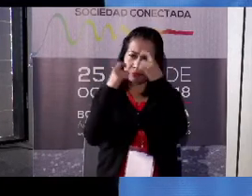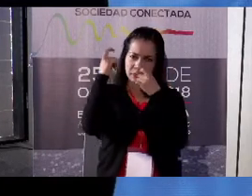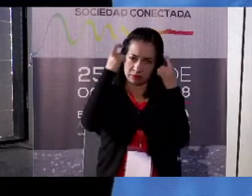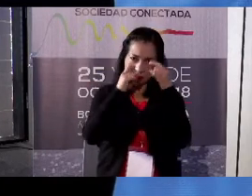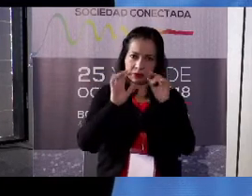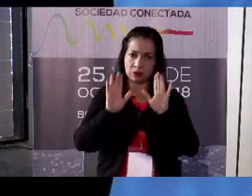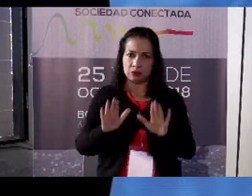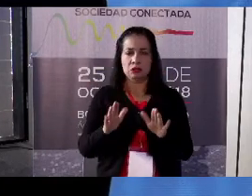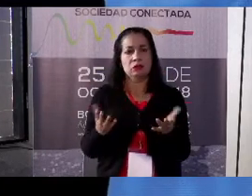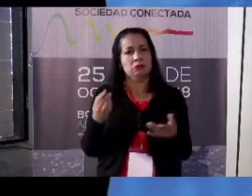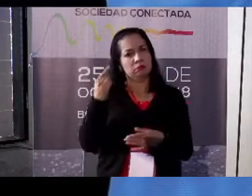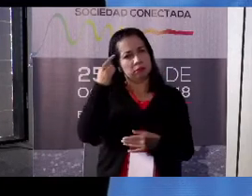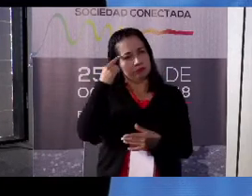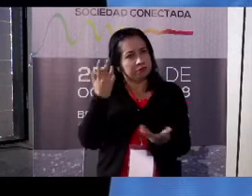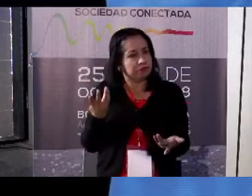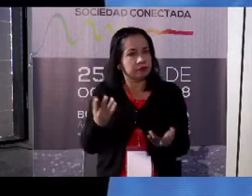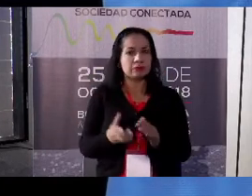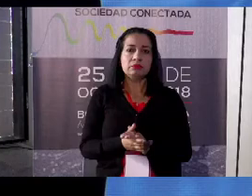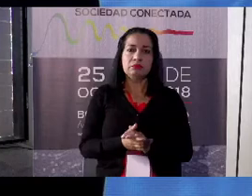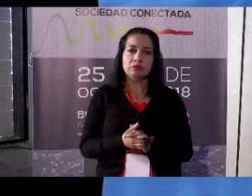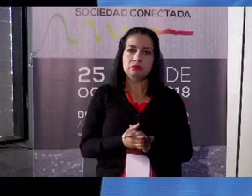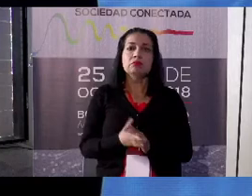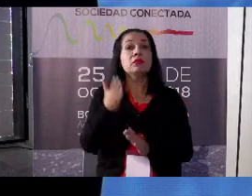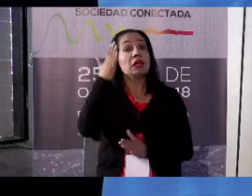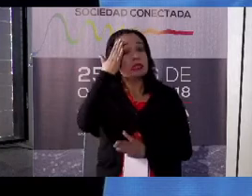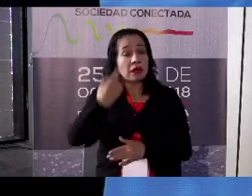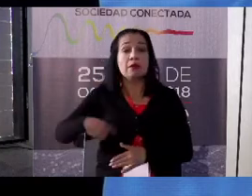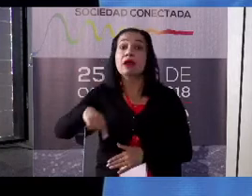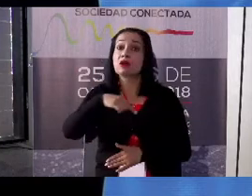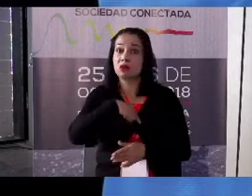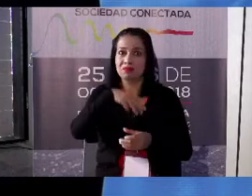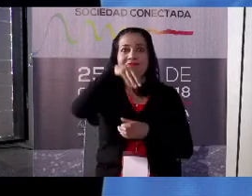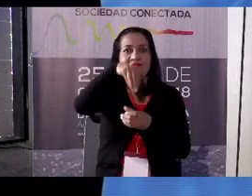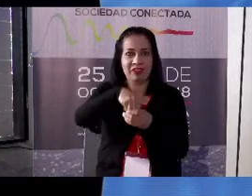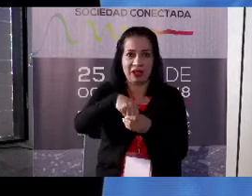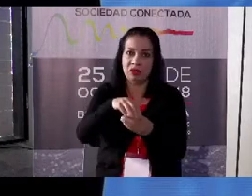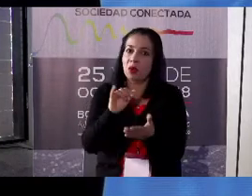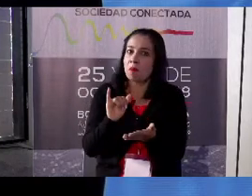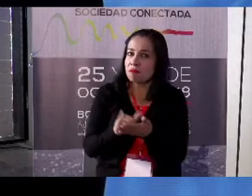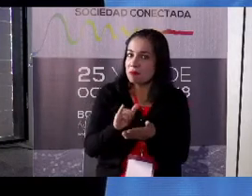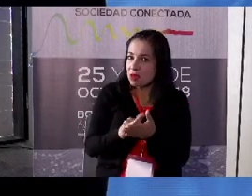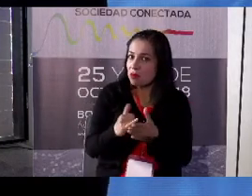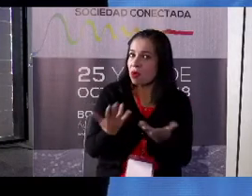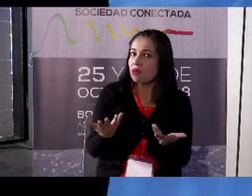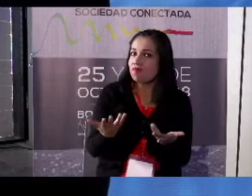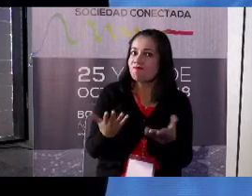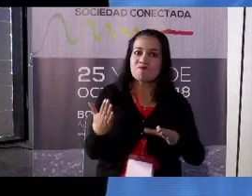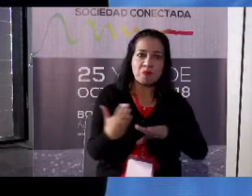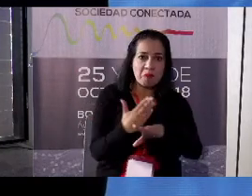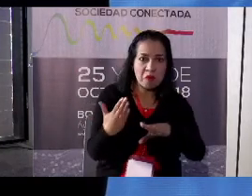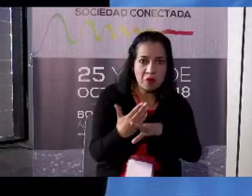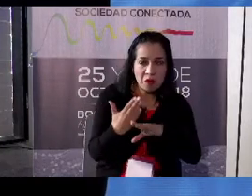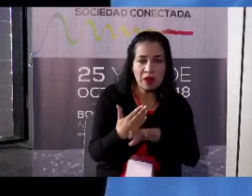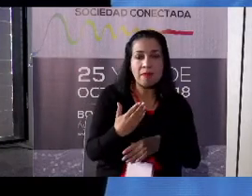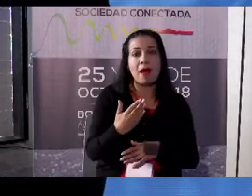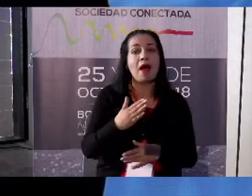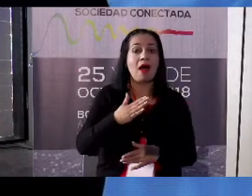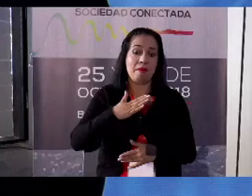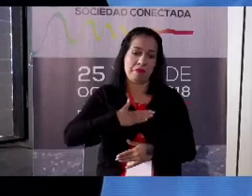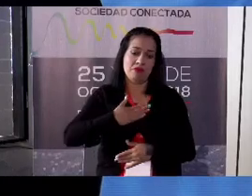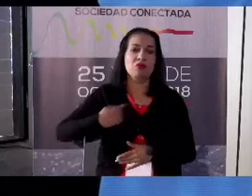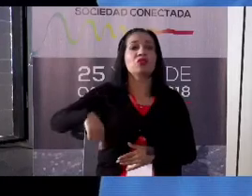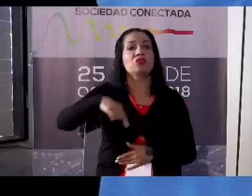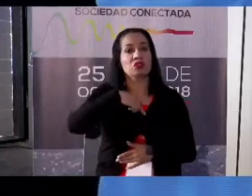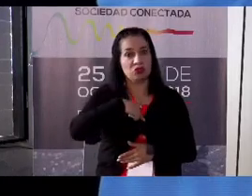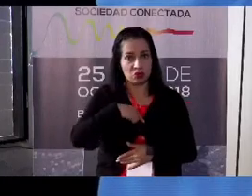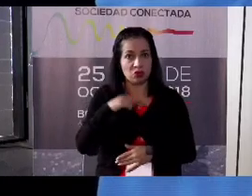que nosotros somos parte de esto y nosotros somos los que vamos a hacer posible que esto se cumpla